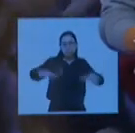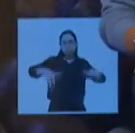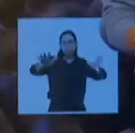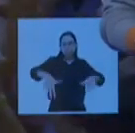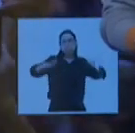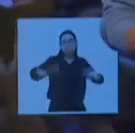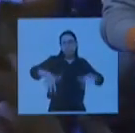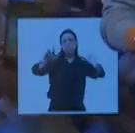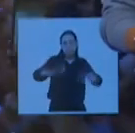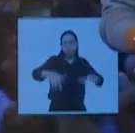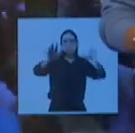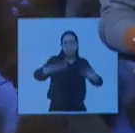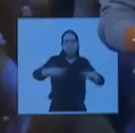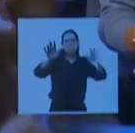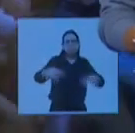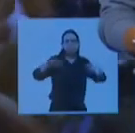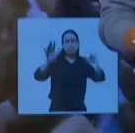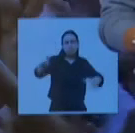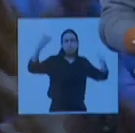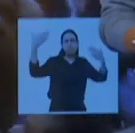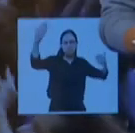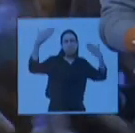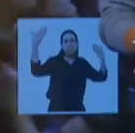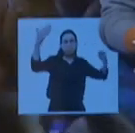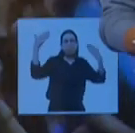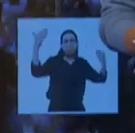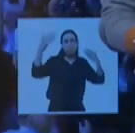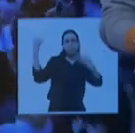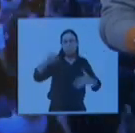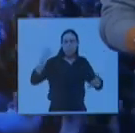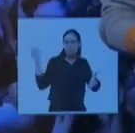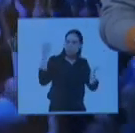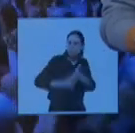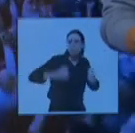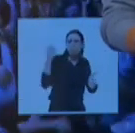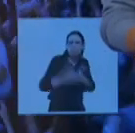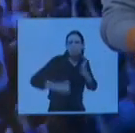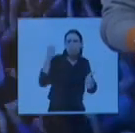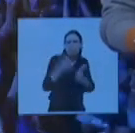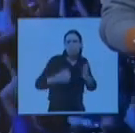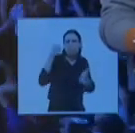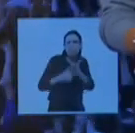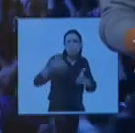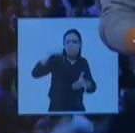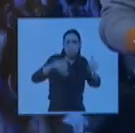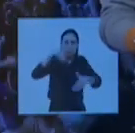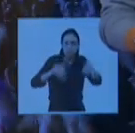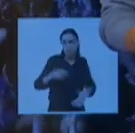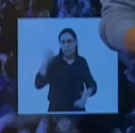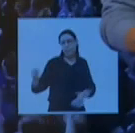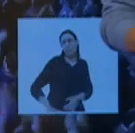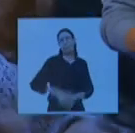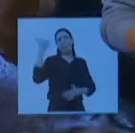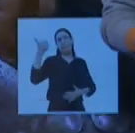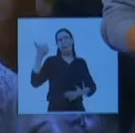que el gran error de Milei, sobre todo en estos últimos 15 días, fue meterse con temas que no tenía que meterse, ¿no?